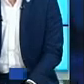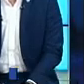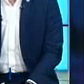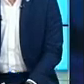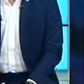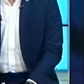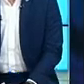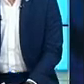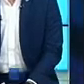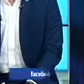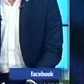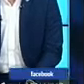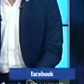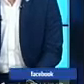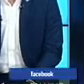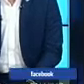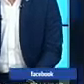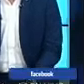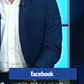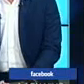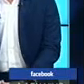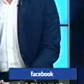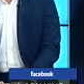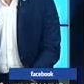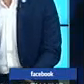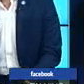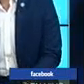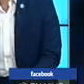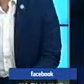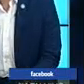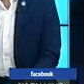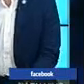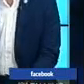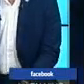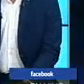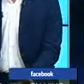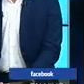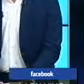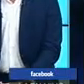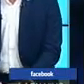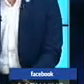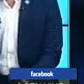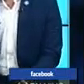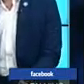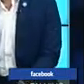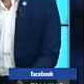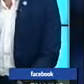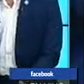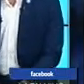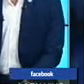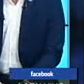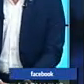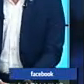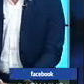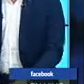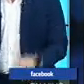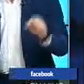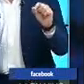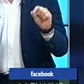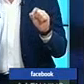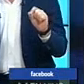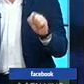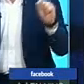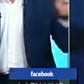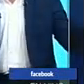cumplen nadie quiere estar ahí Sí, bueno aquí es un punto muy importante y es el tema de que lo que le ha faltado